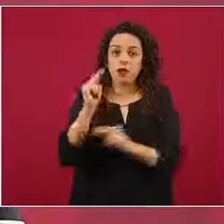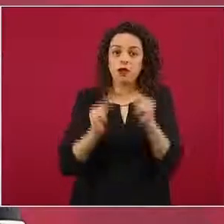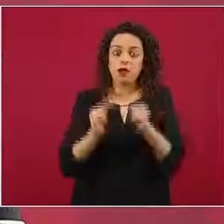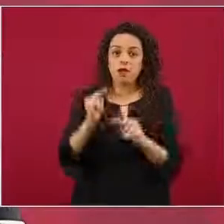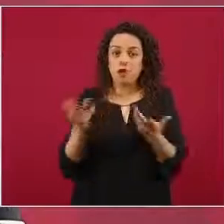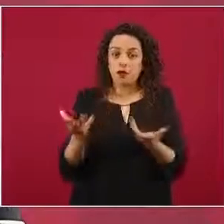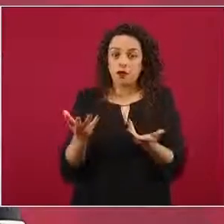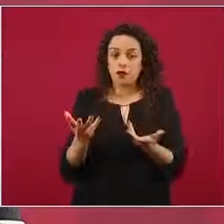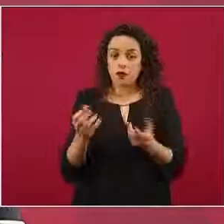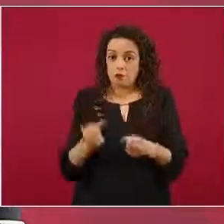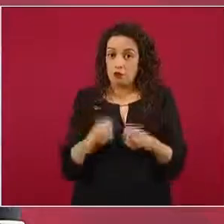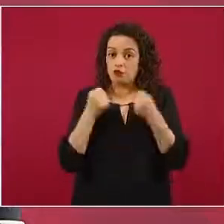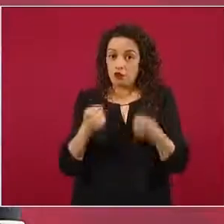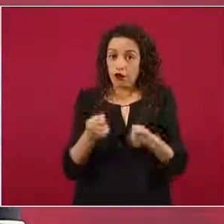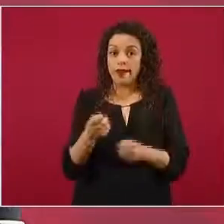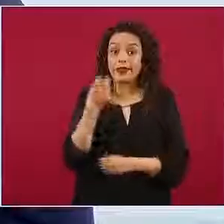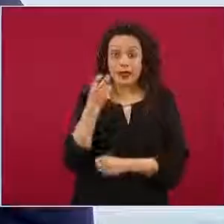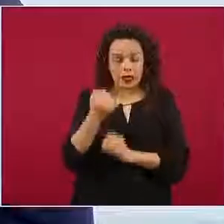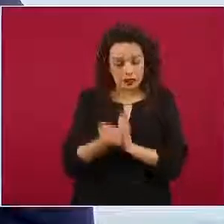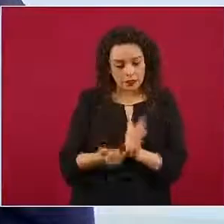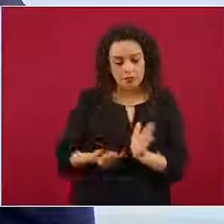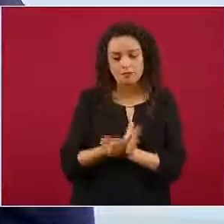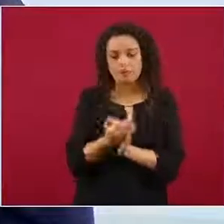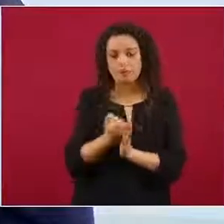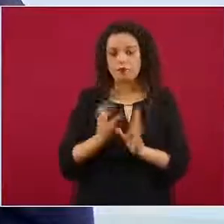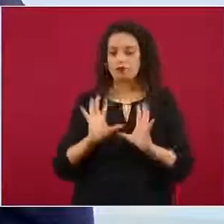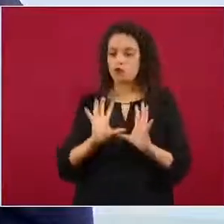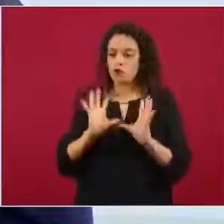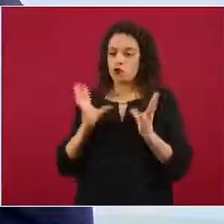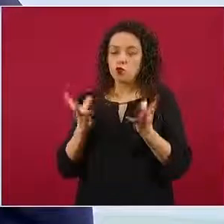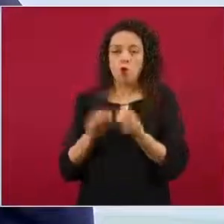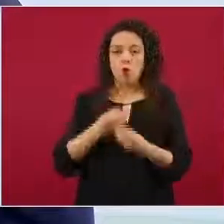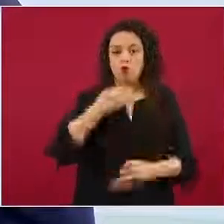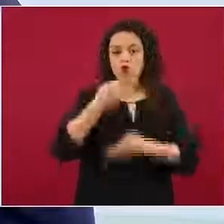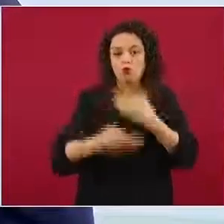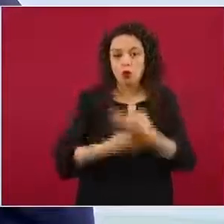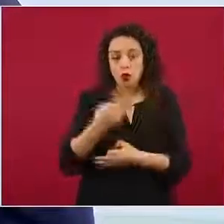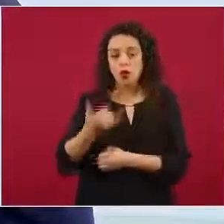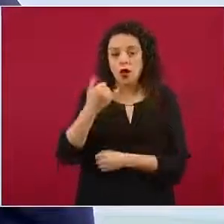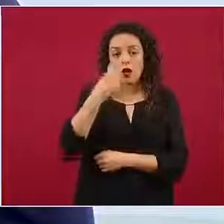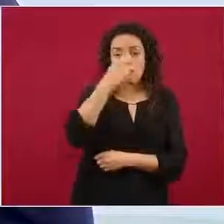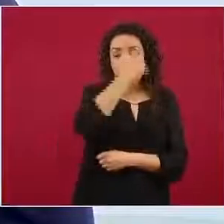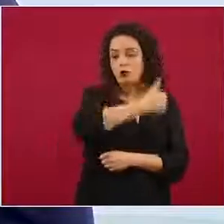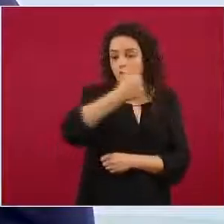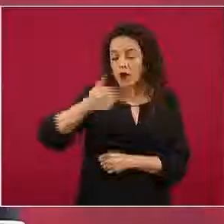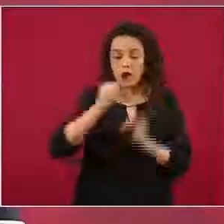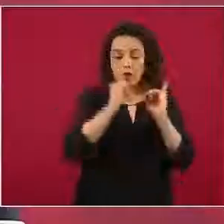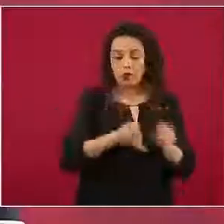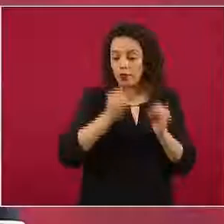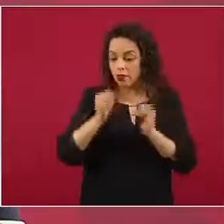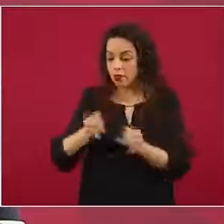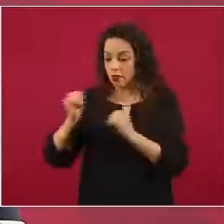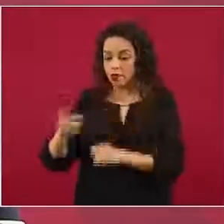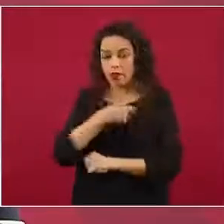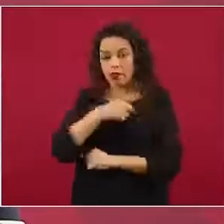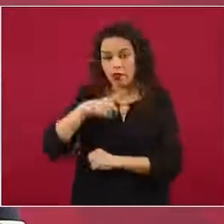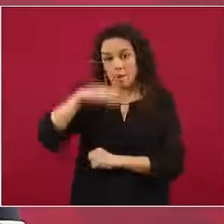son decisiones y son acciones conjuntas de todos y de cada uno de nosotros para que esto pueda ser